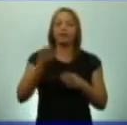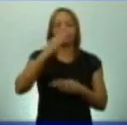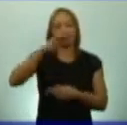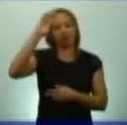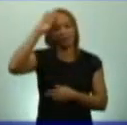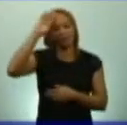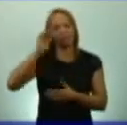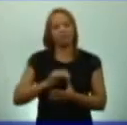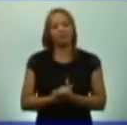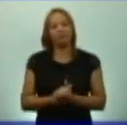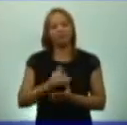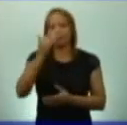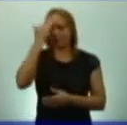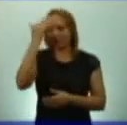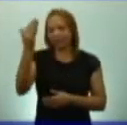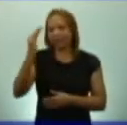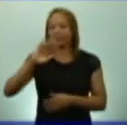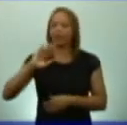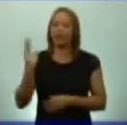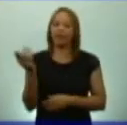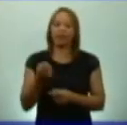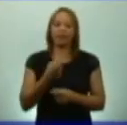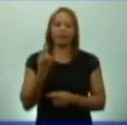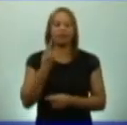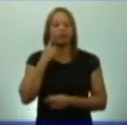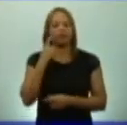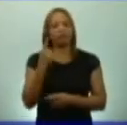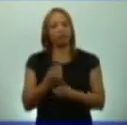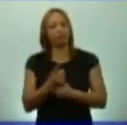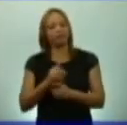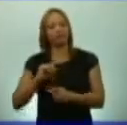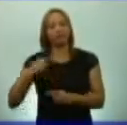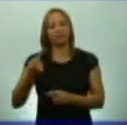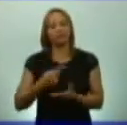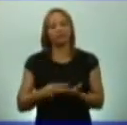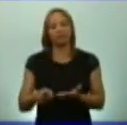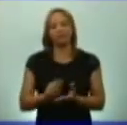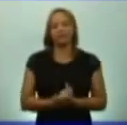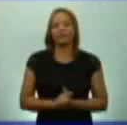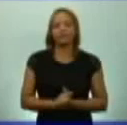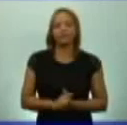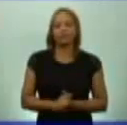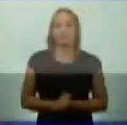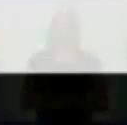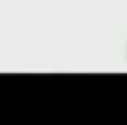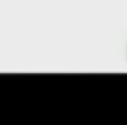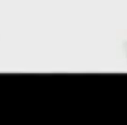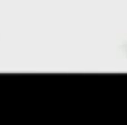Cuba. Gracias a todos y nos vemos la próxima semana.